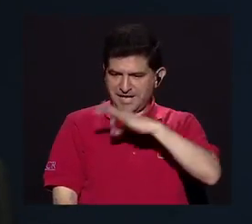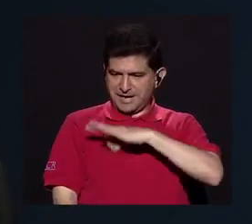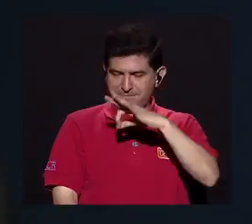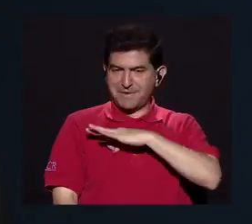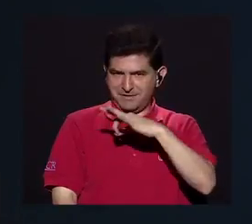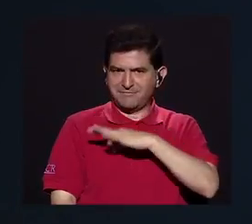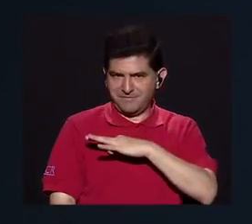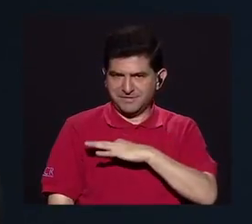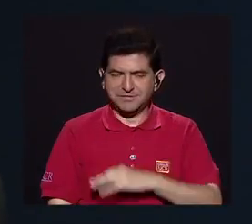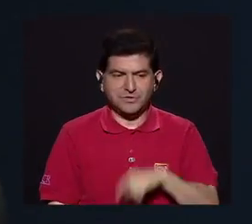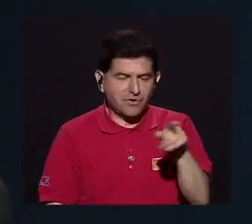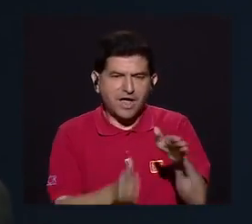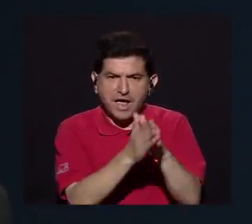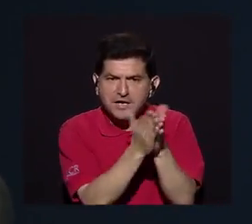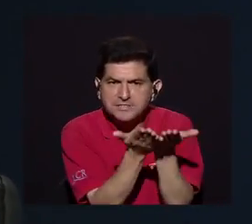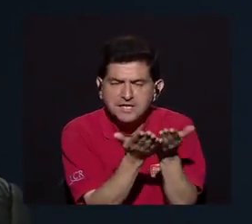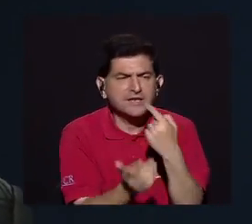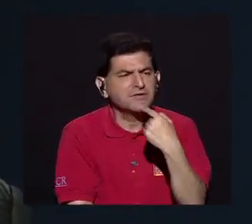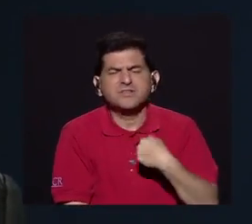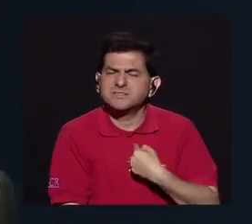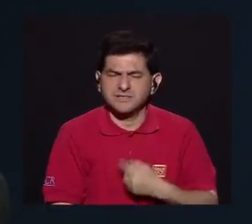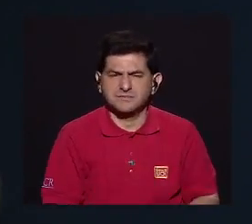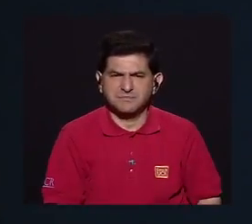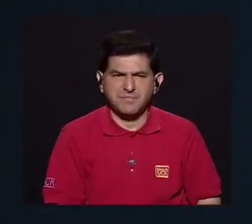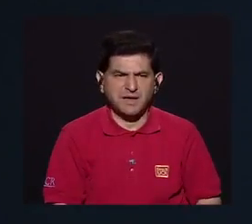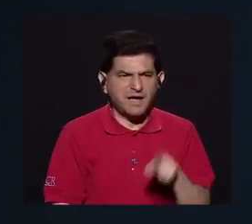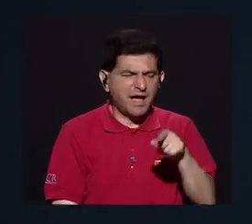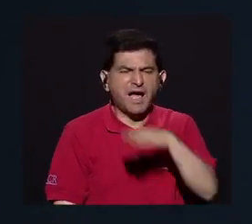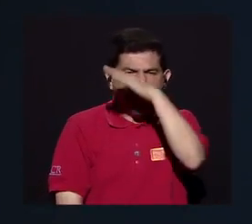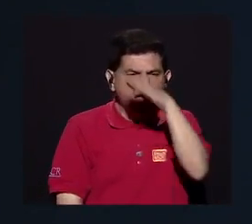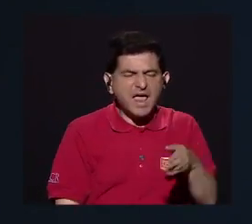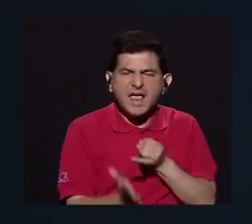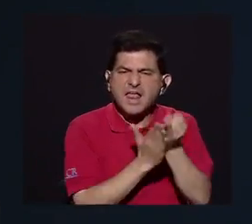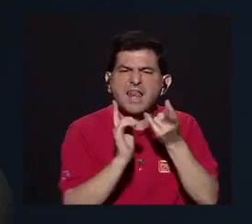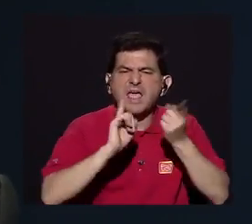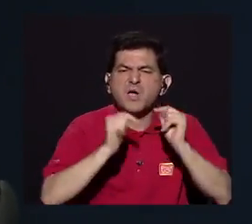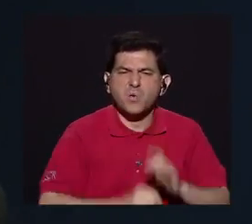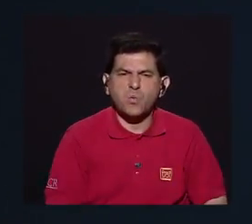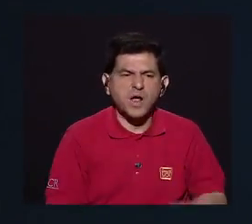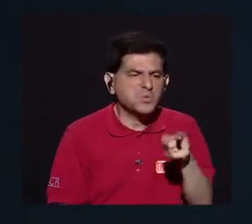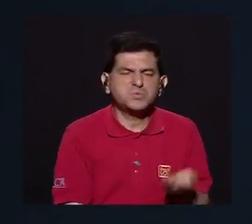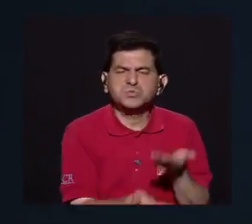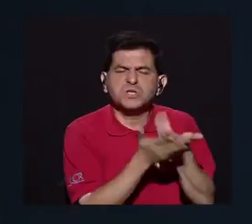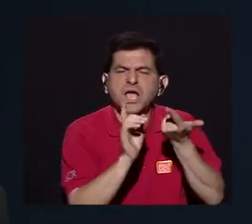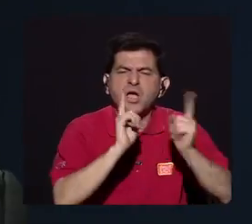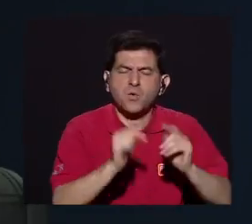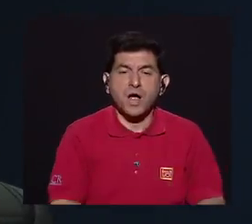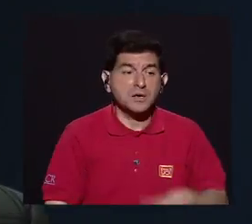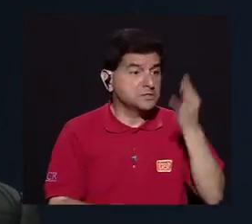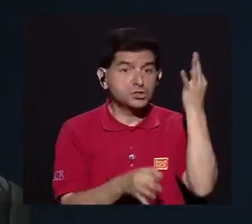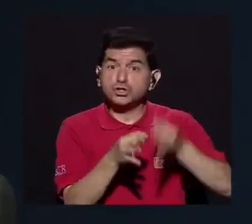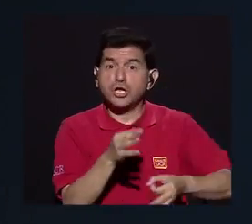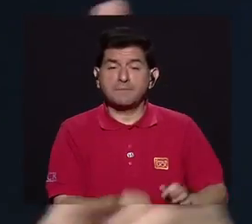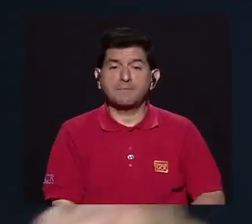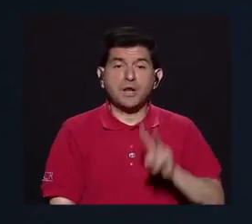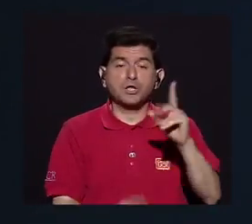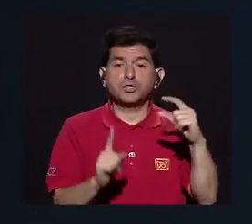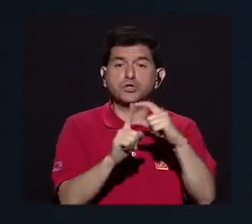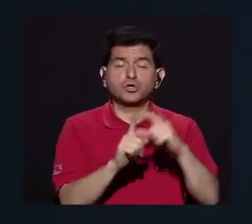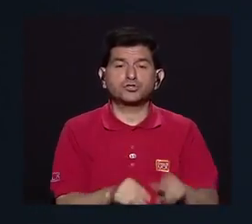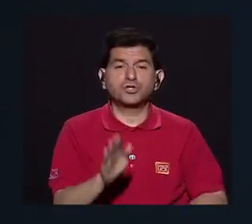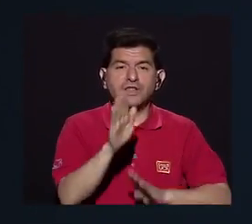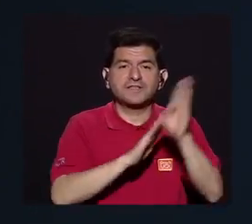en el beneficio. Uh-huh. Este libro, un día me decían, bueno, ¿cuál es el eje de tu investigación? ¿Cuál es el eje de tu propuesta? Le dije, muy sencillo, se llaman dos